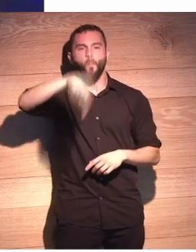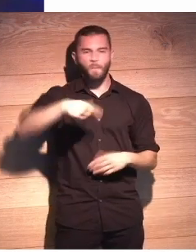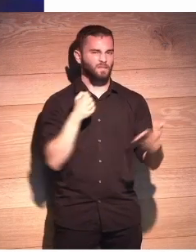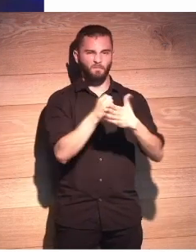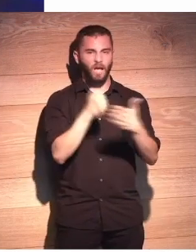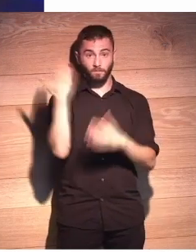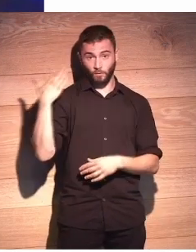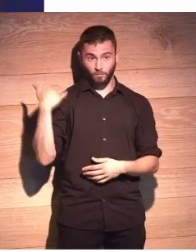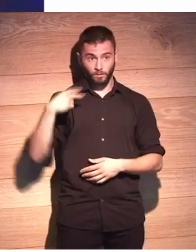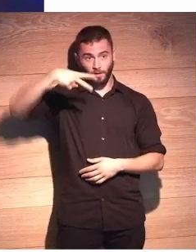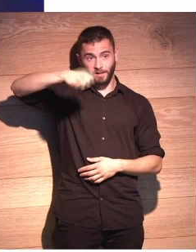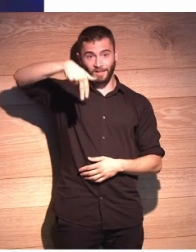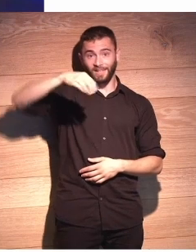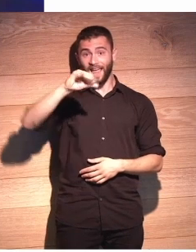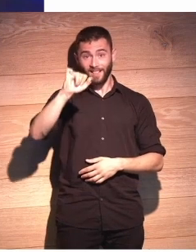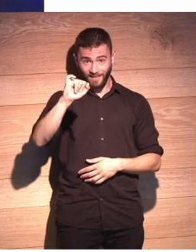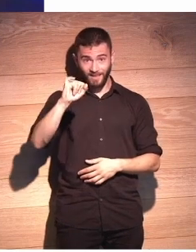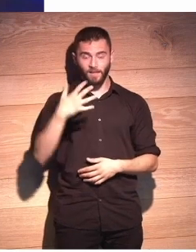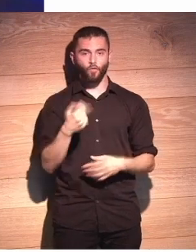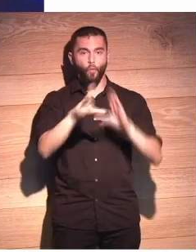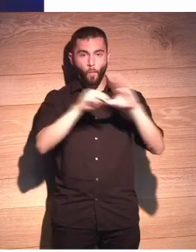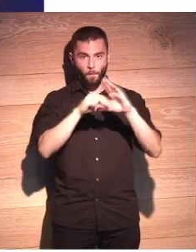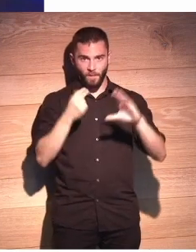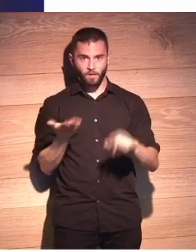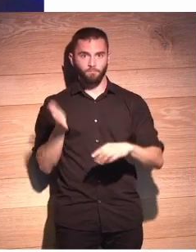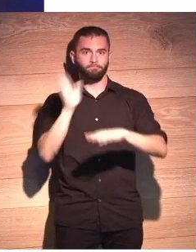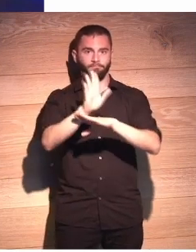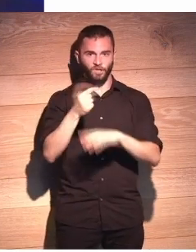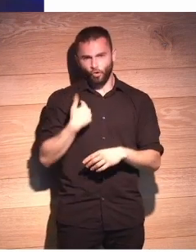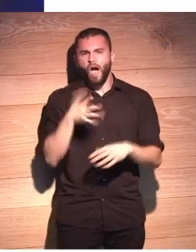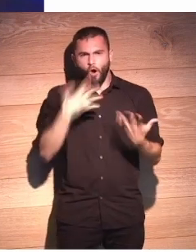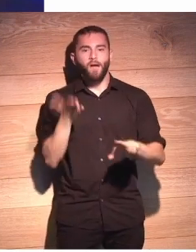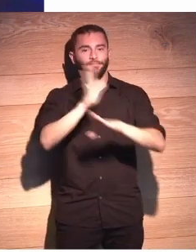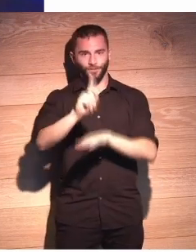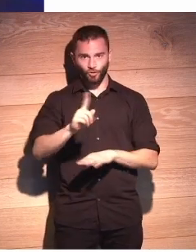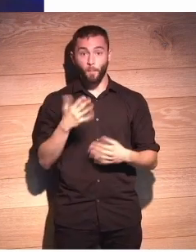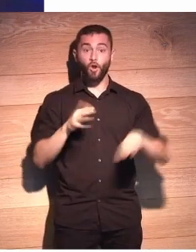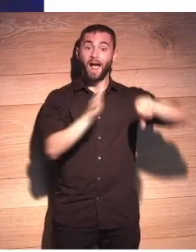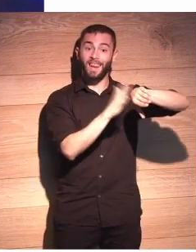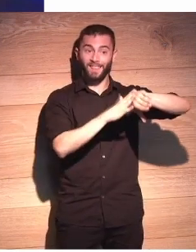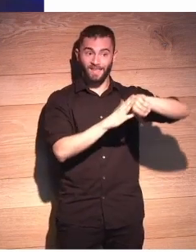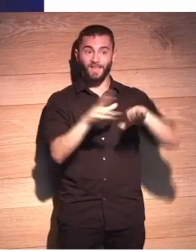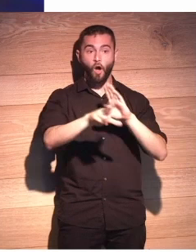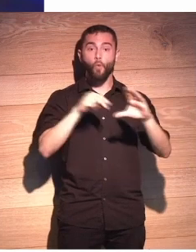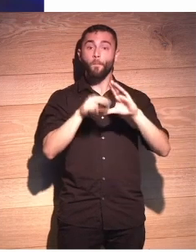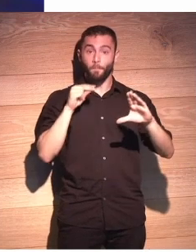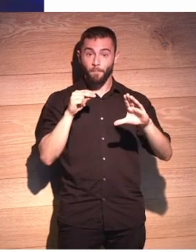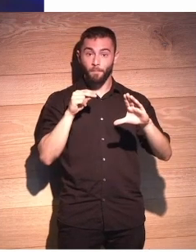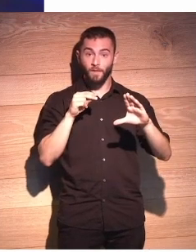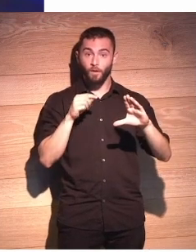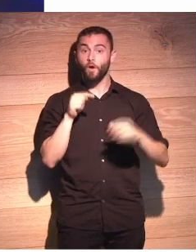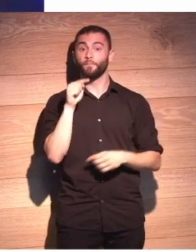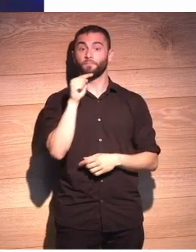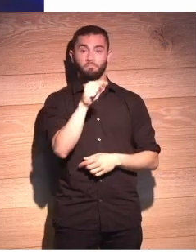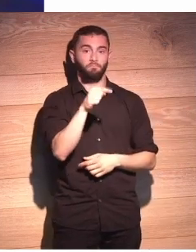como mucho, Nancy Pelosi, le sacaron un vídeo que no os lo voy a poner tampoco, pero vamos, a la izquierda es un vídeo en el que ella estaba dando